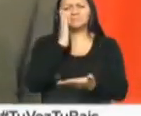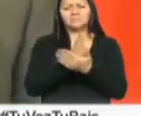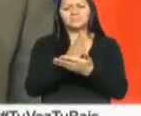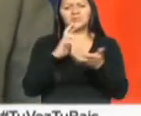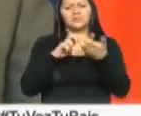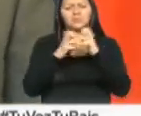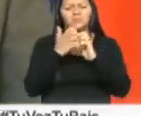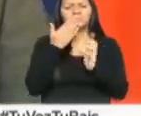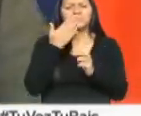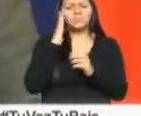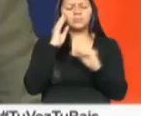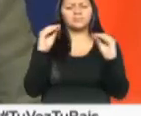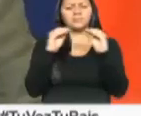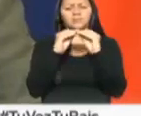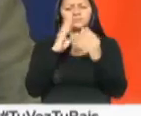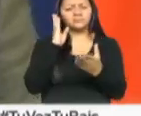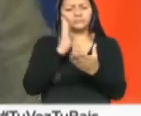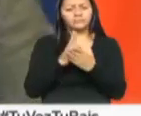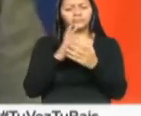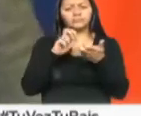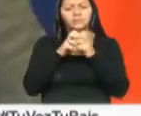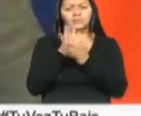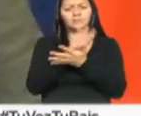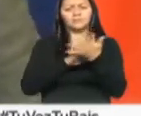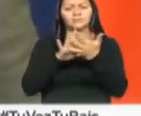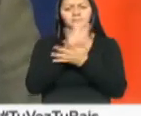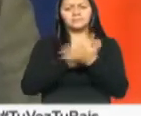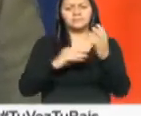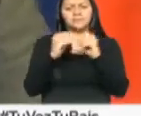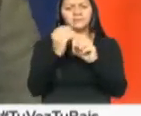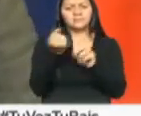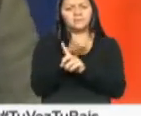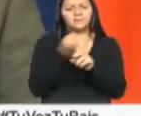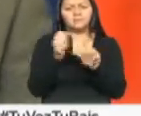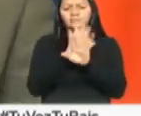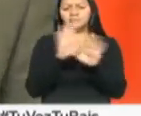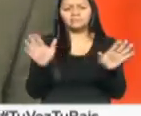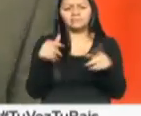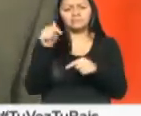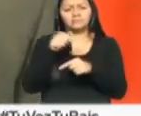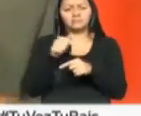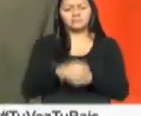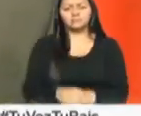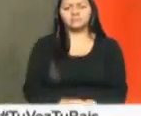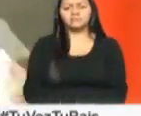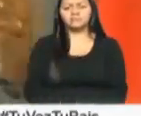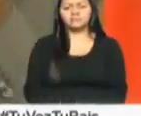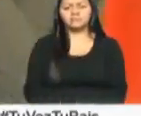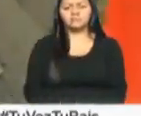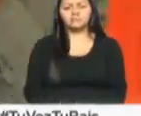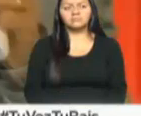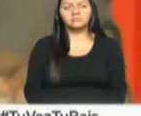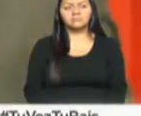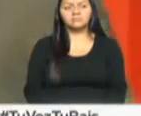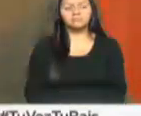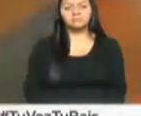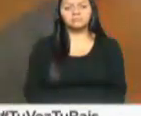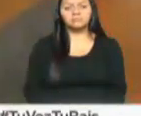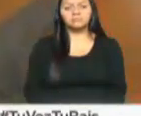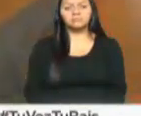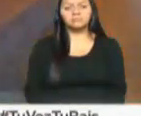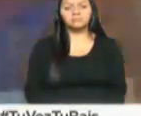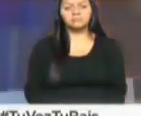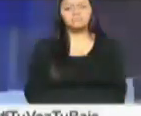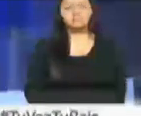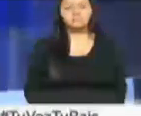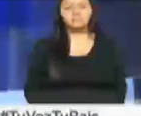tanta hipocresía. A parar las agresiones, a parar la violencia generada por ellos mismos. Caterina Morejón, Noticiero